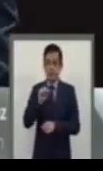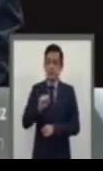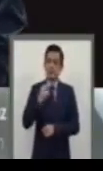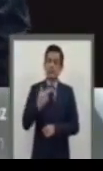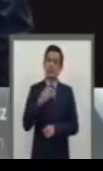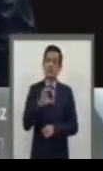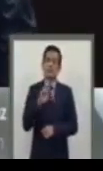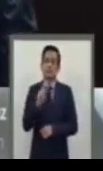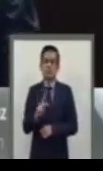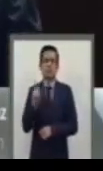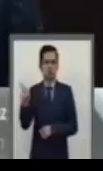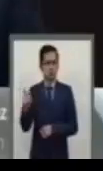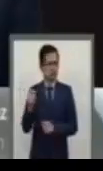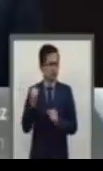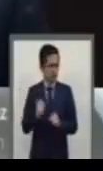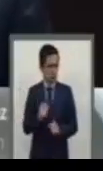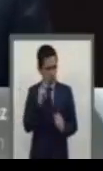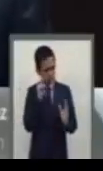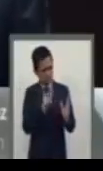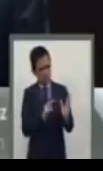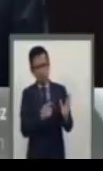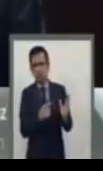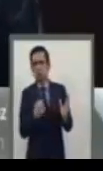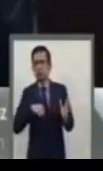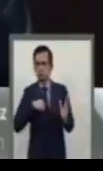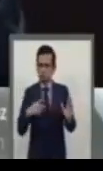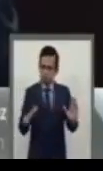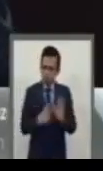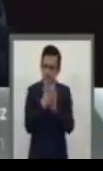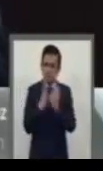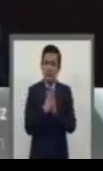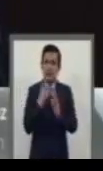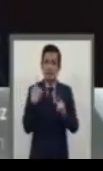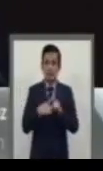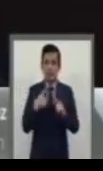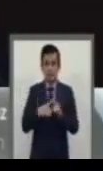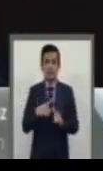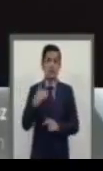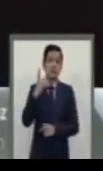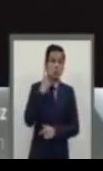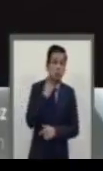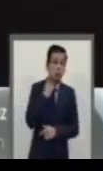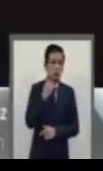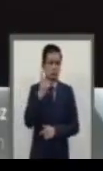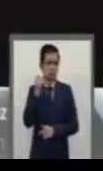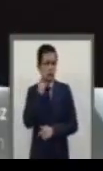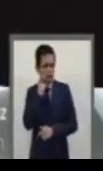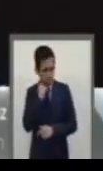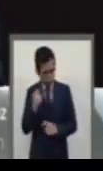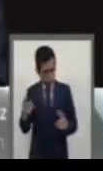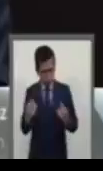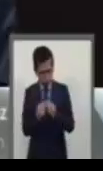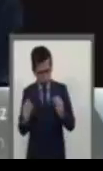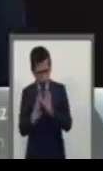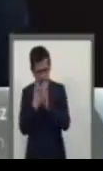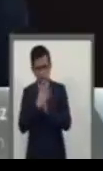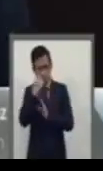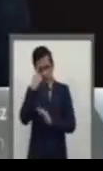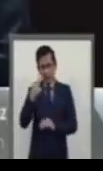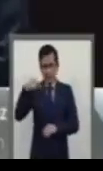una participación sustancial de parte de los legisladores para poder realizar dicho encuentro en este